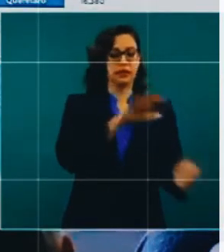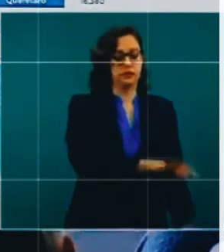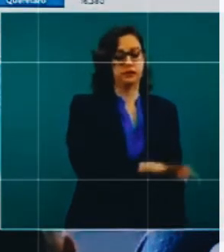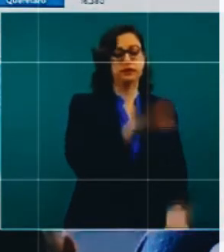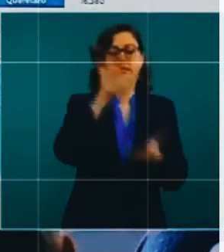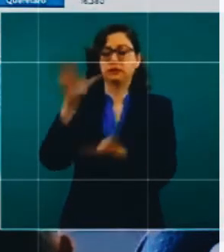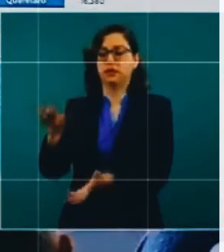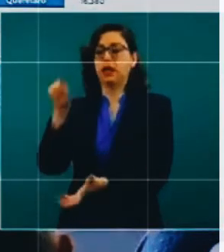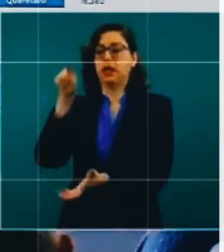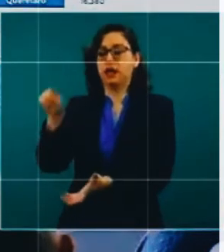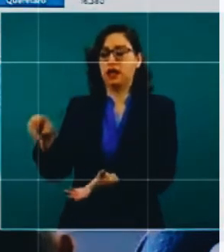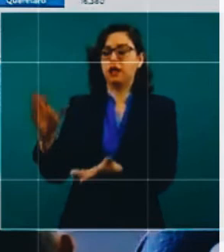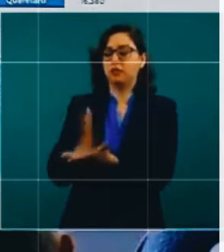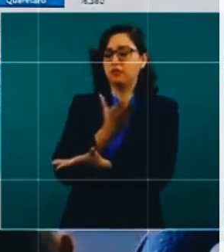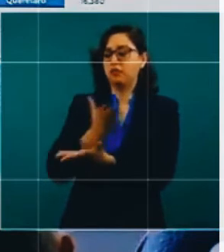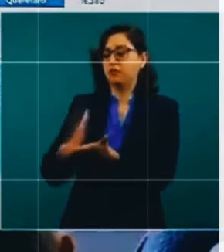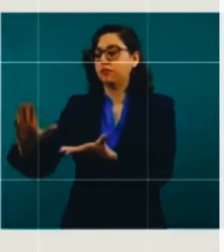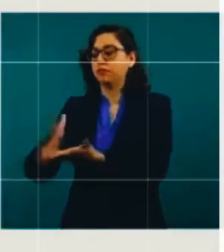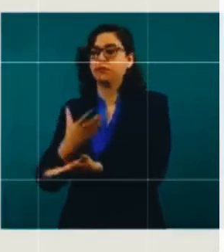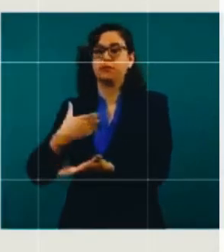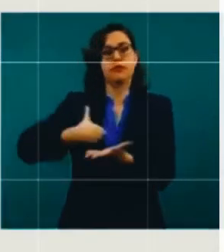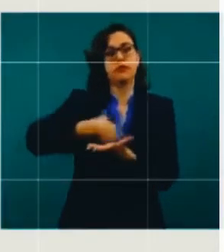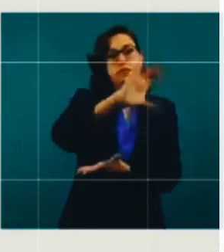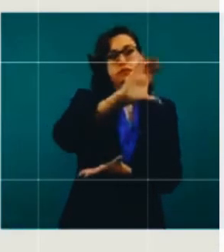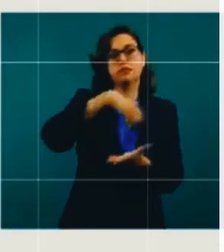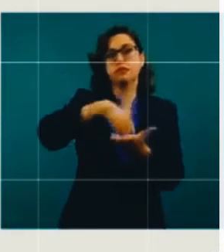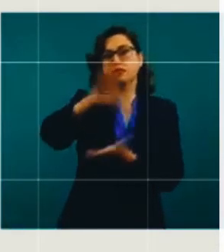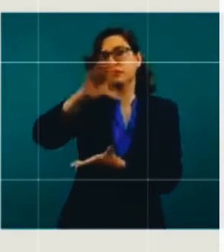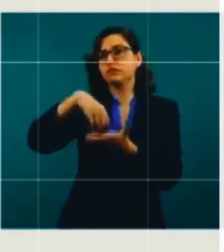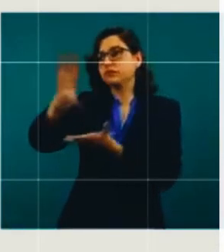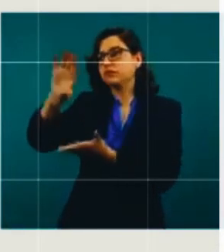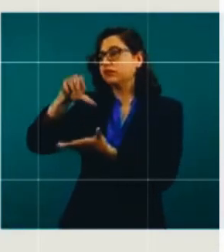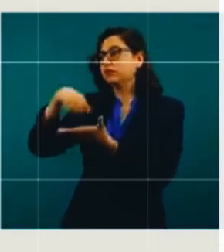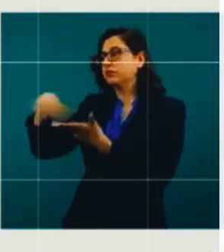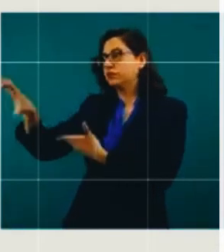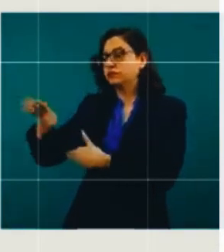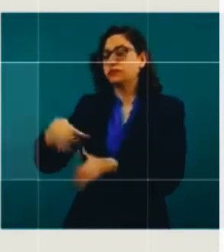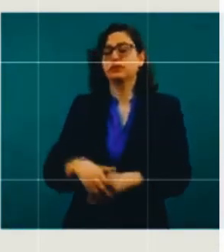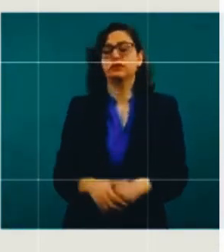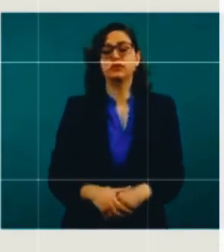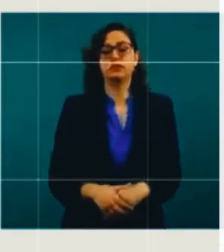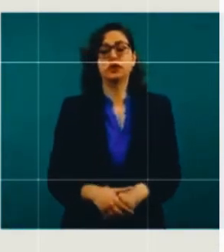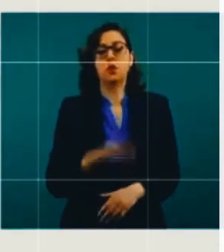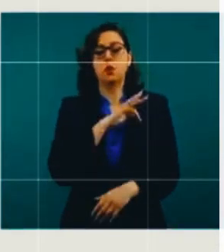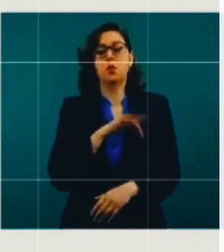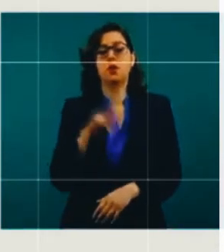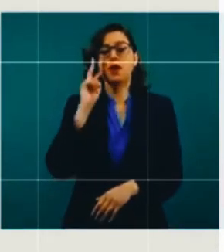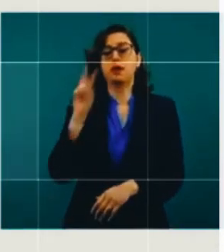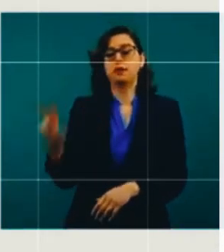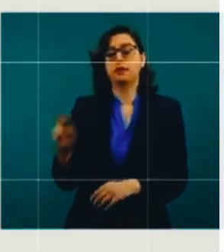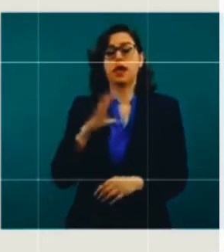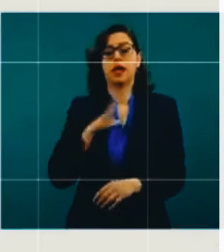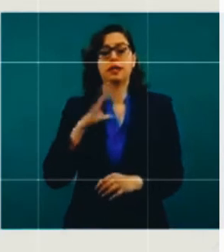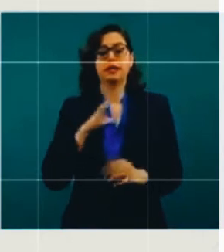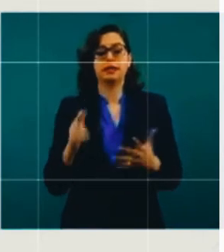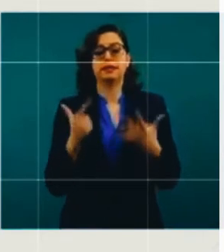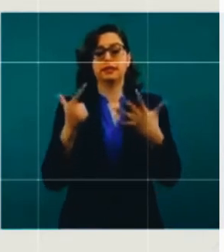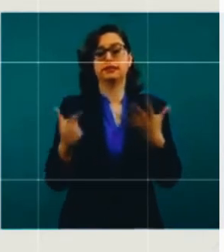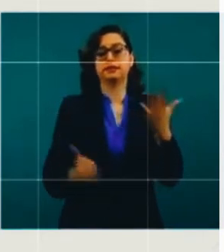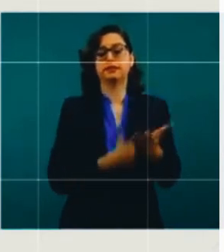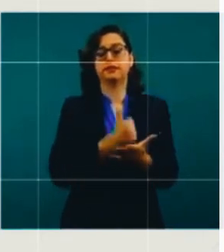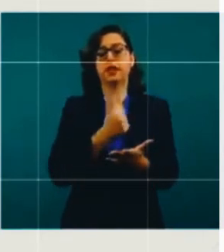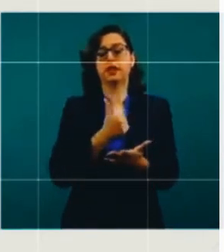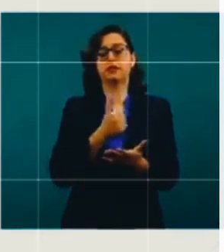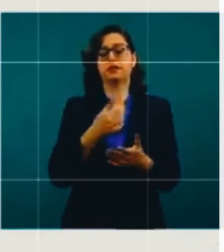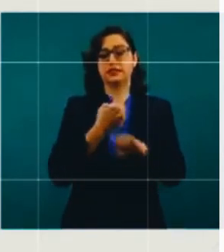paquetes para los estados a los cuales se les va a distribuir. Aquí tenemos los siete estados, va a ser Ciudad de